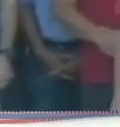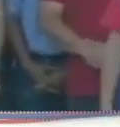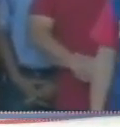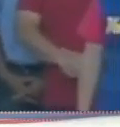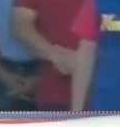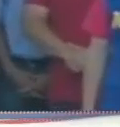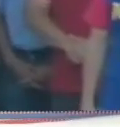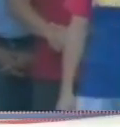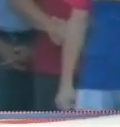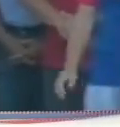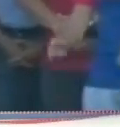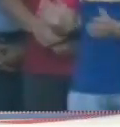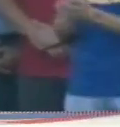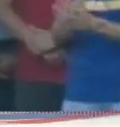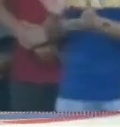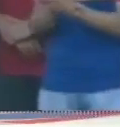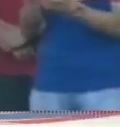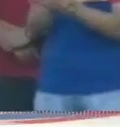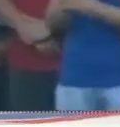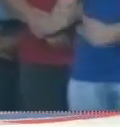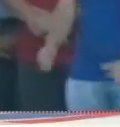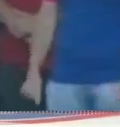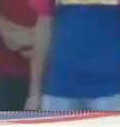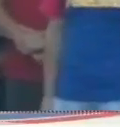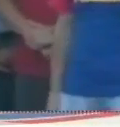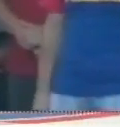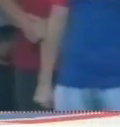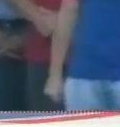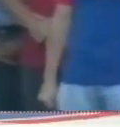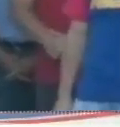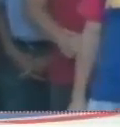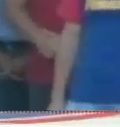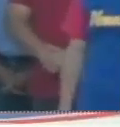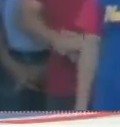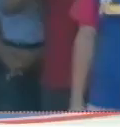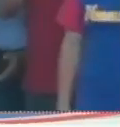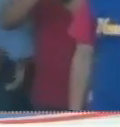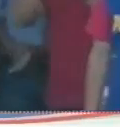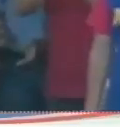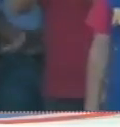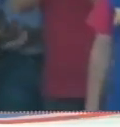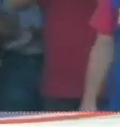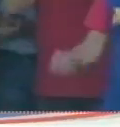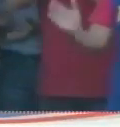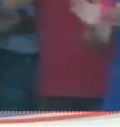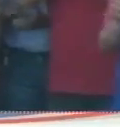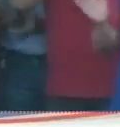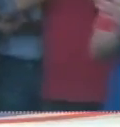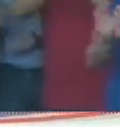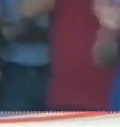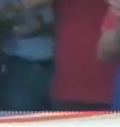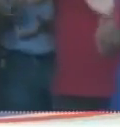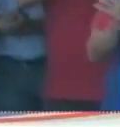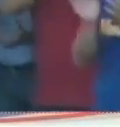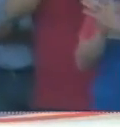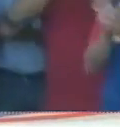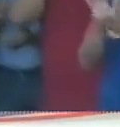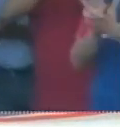el movimiento de las mujeres, el movimiento de la juventud, el movimiento de los